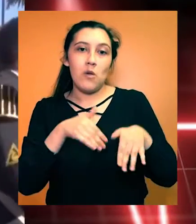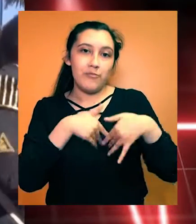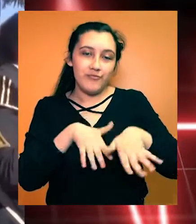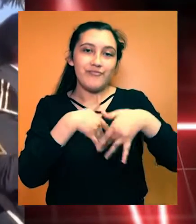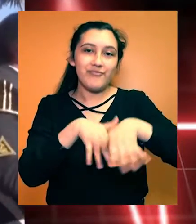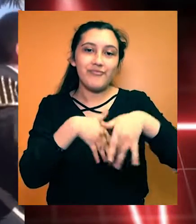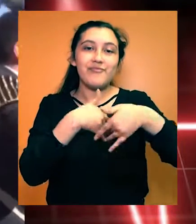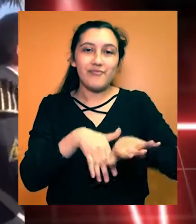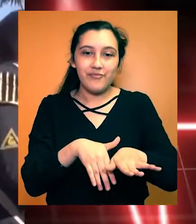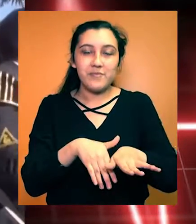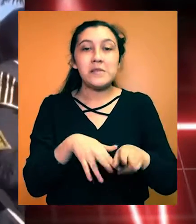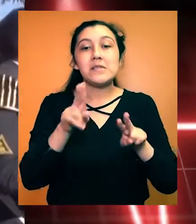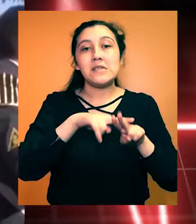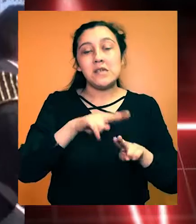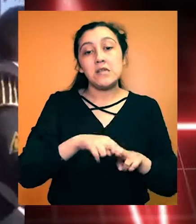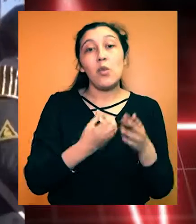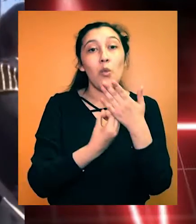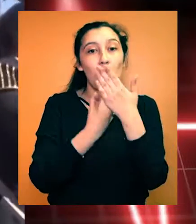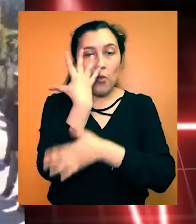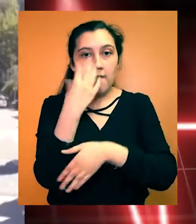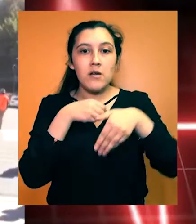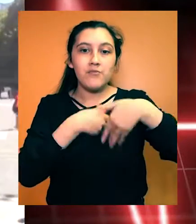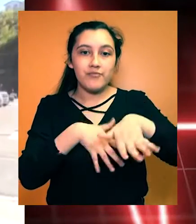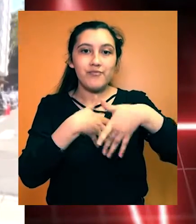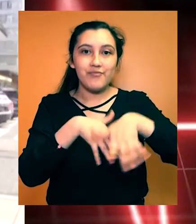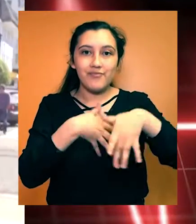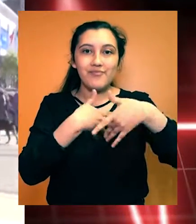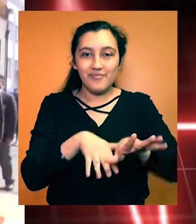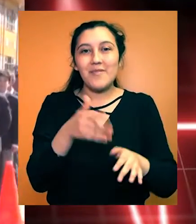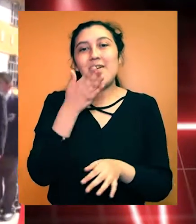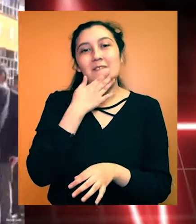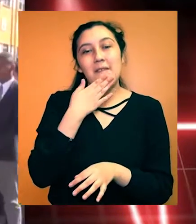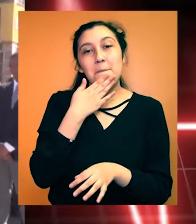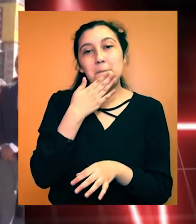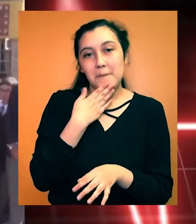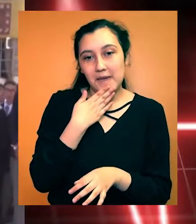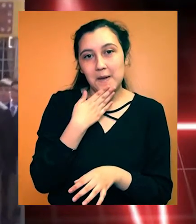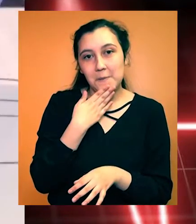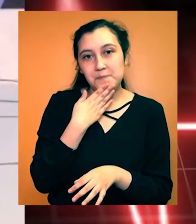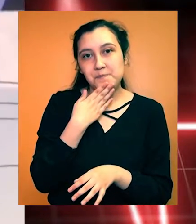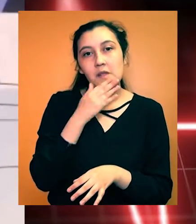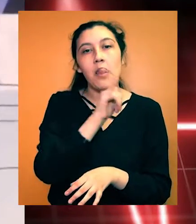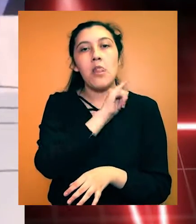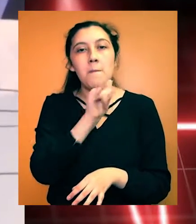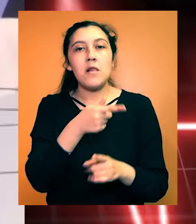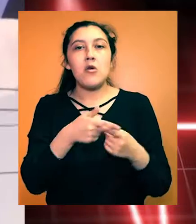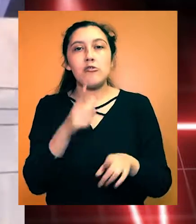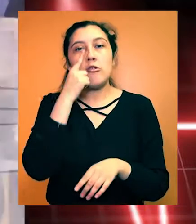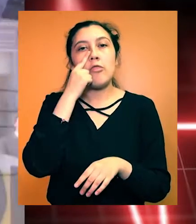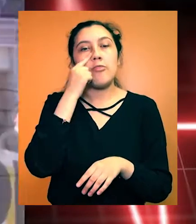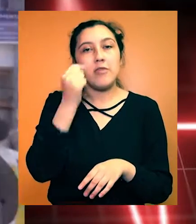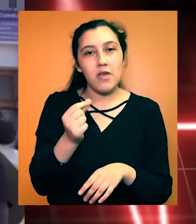viviendo, mientras se están programando nuevas manifestaciones y una posible radicalización del movimiento para los